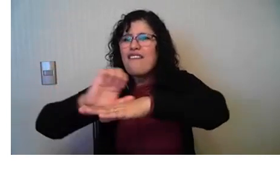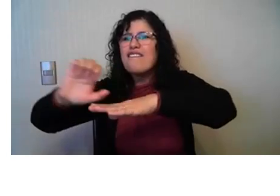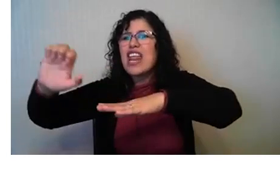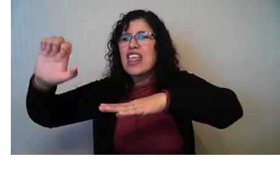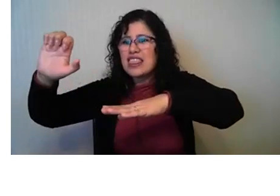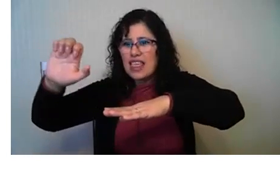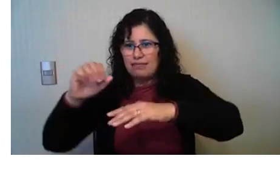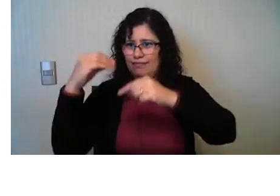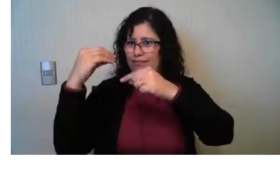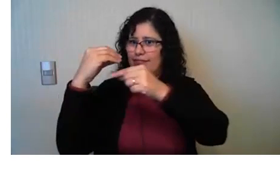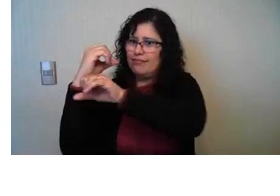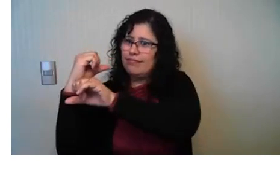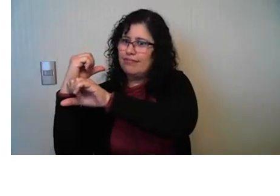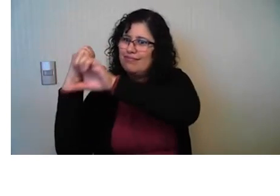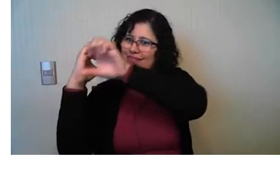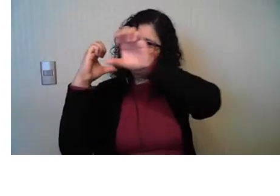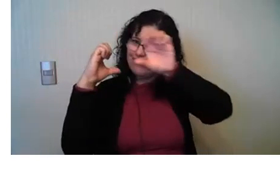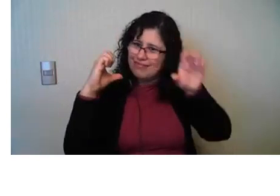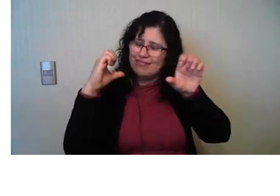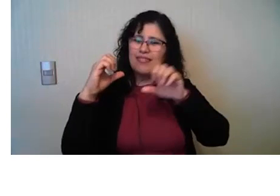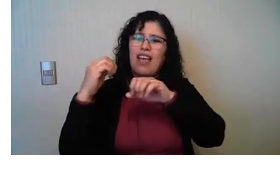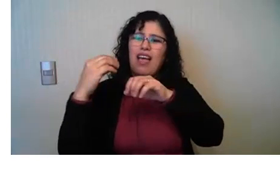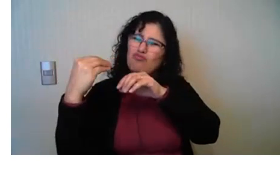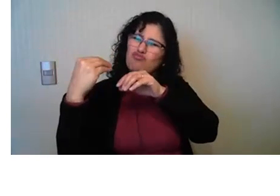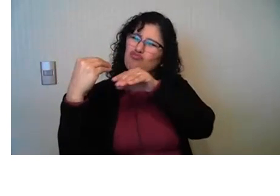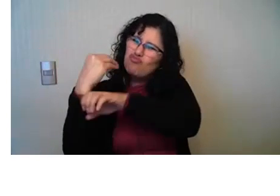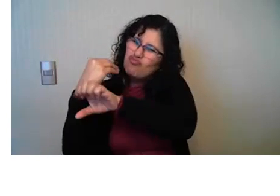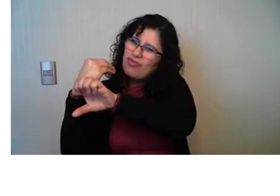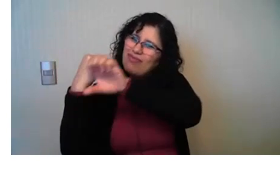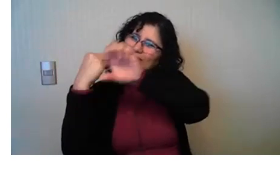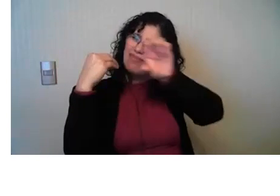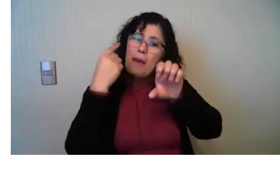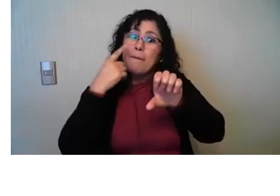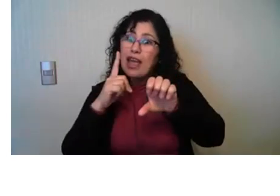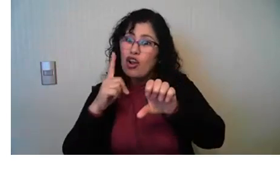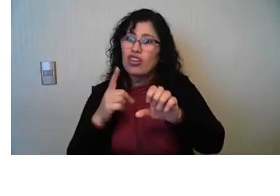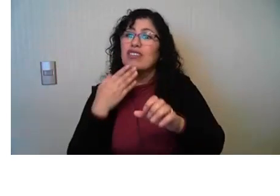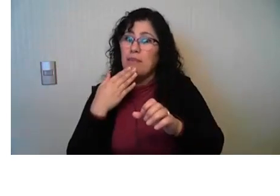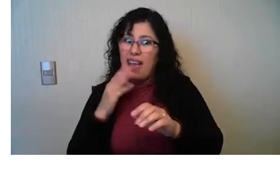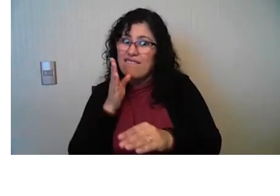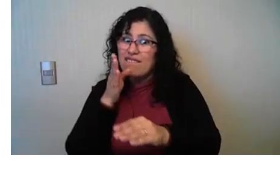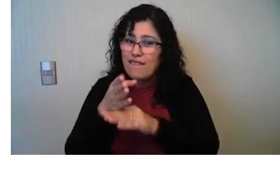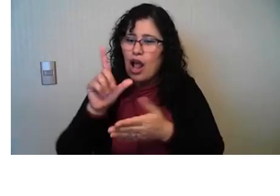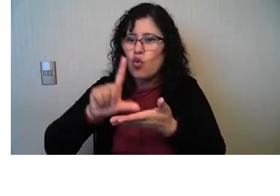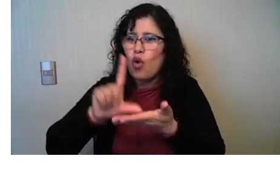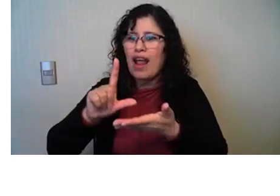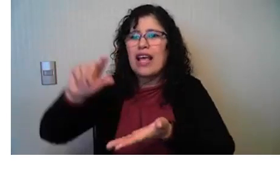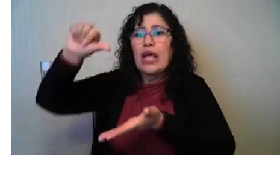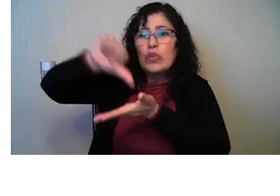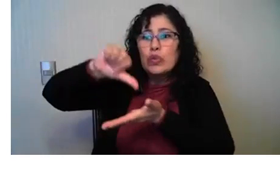cerebelo, pero nos están indicando que hace un paso a través de los núcleos intracerebelosos. Las fibras que